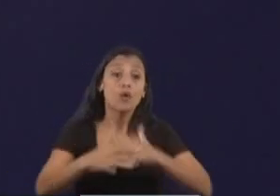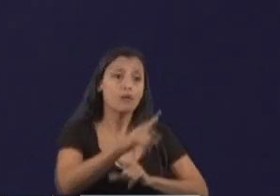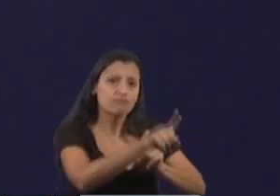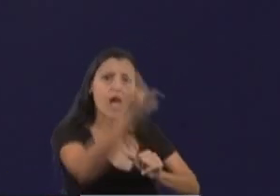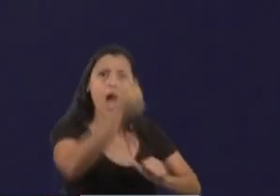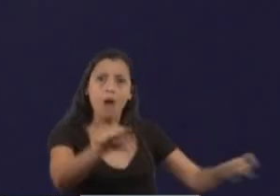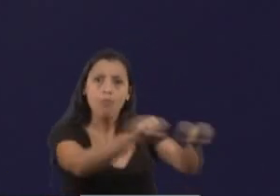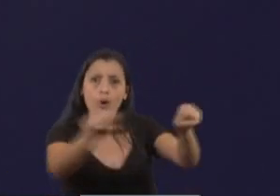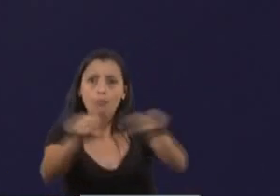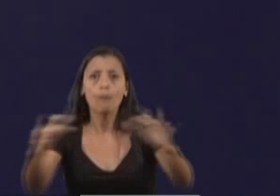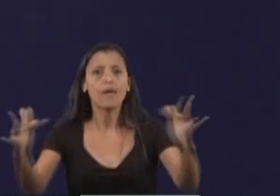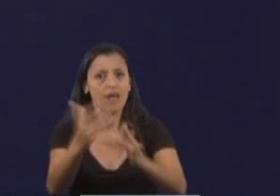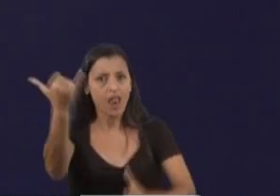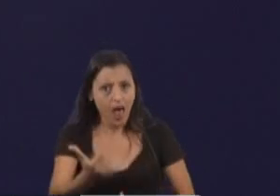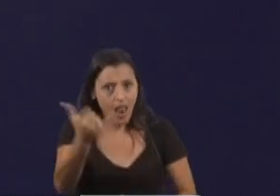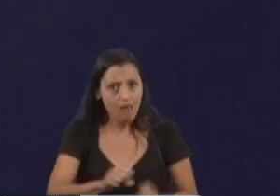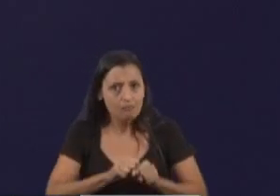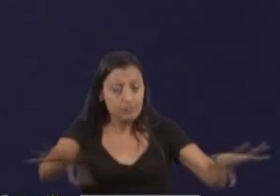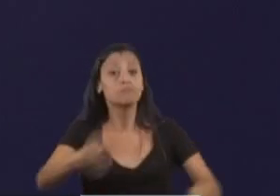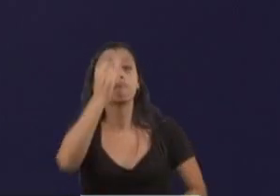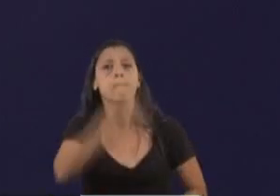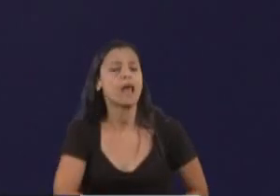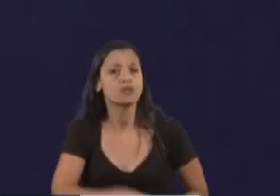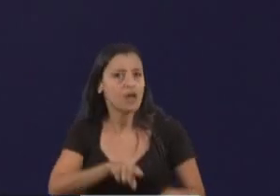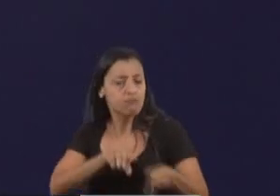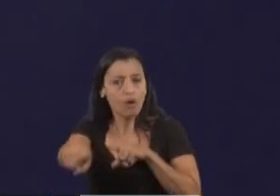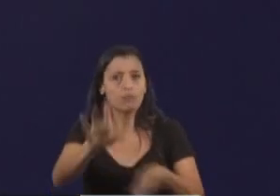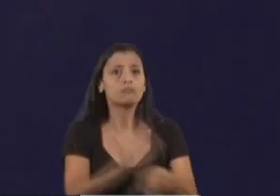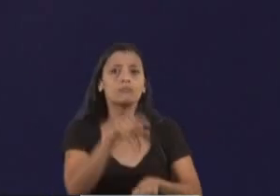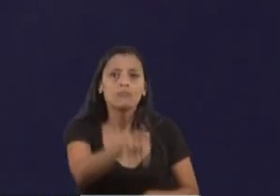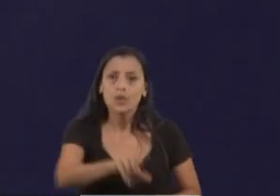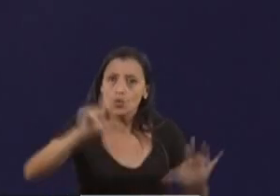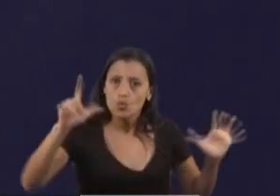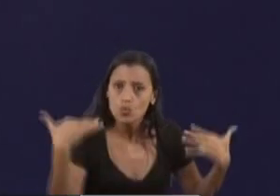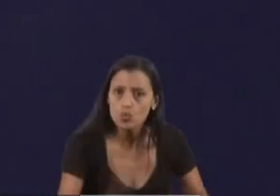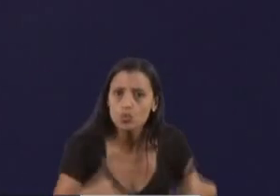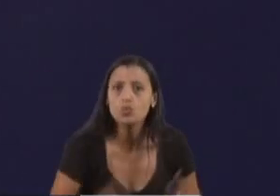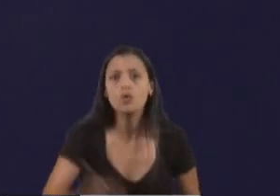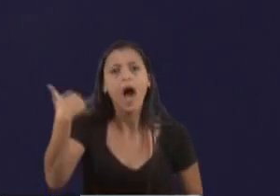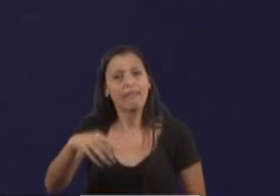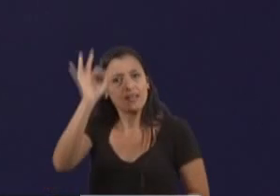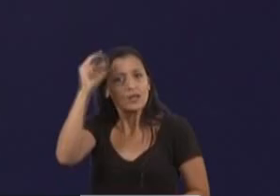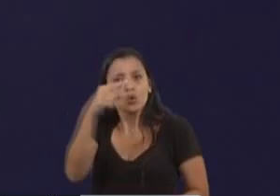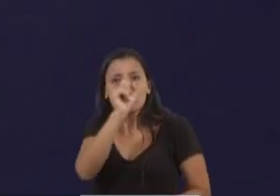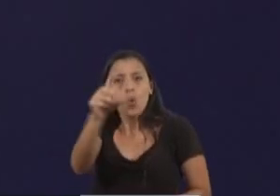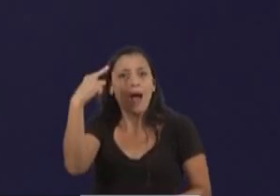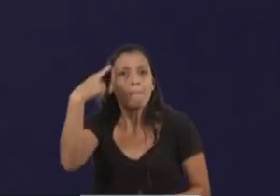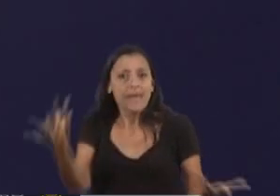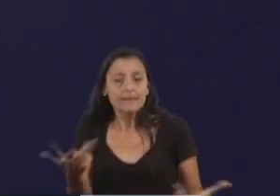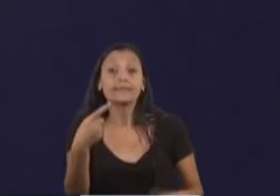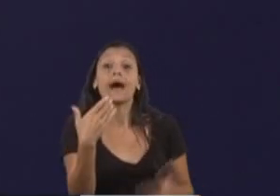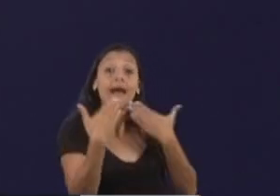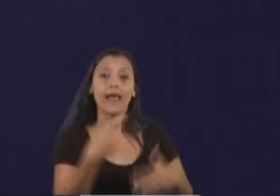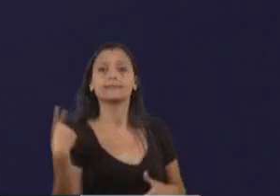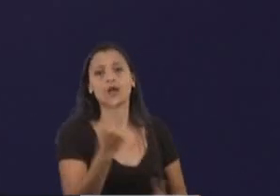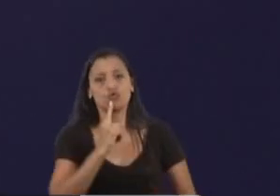tener conexión a Internet de alta velocidad. Algo impensado bajo la antigua legislación diseñada